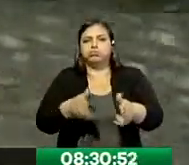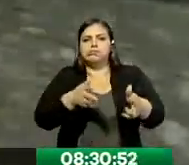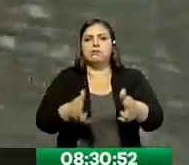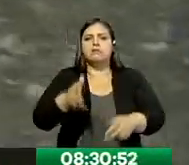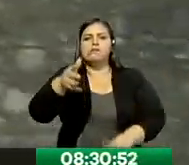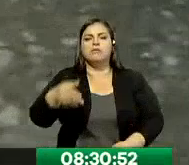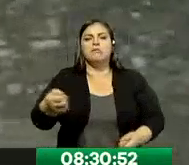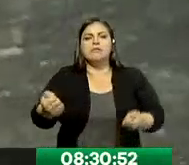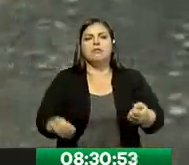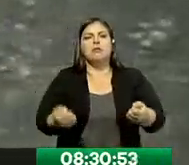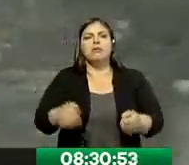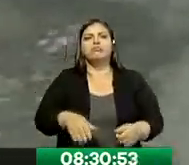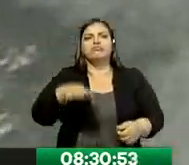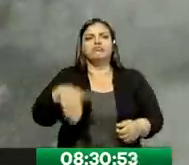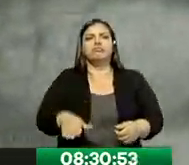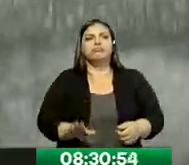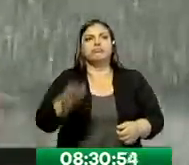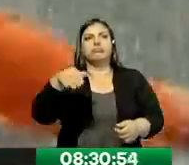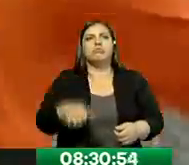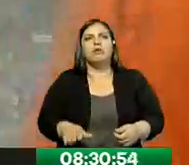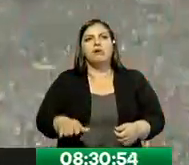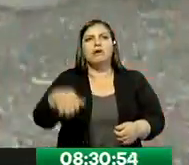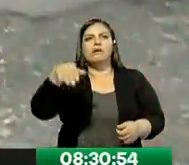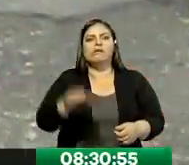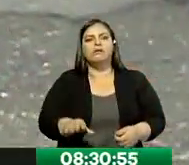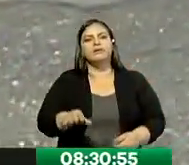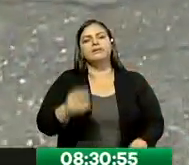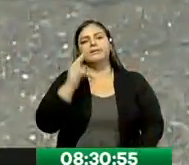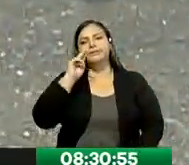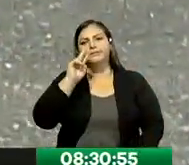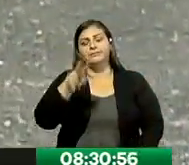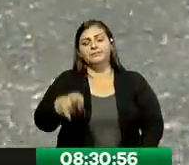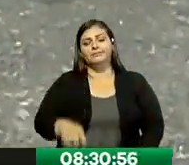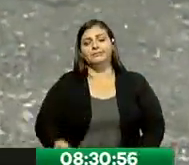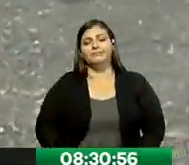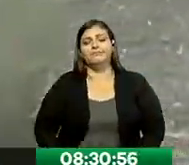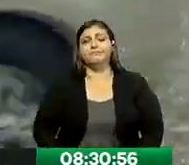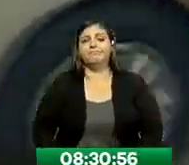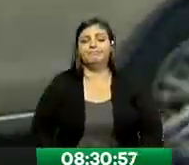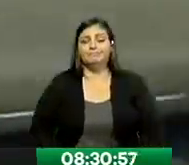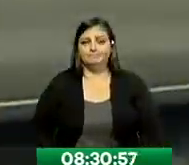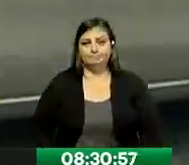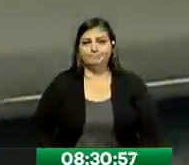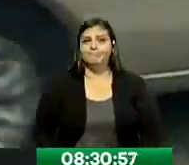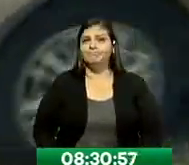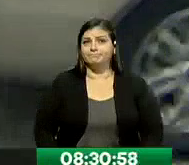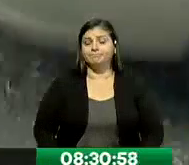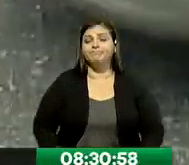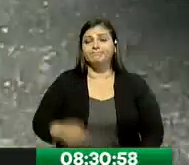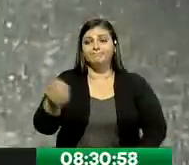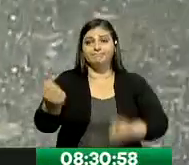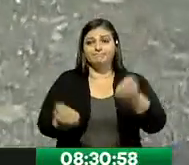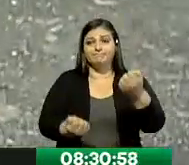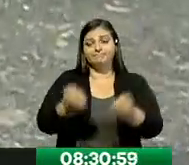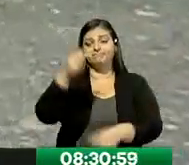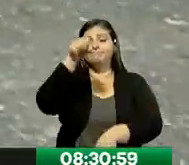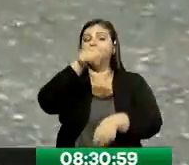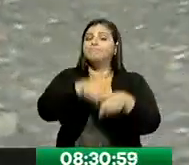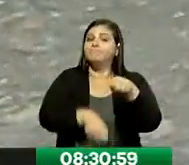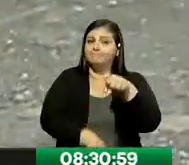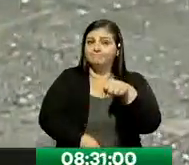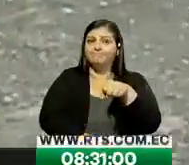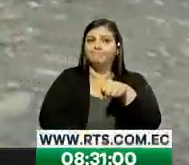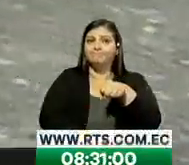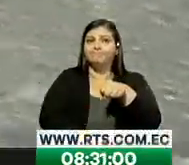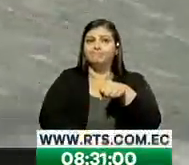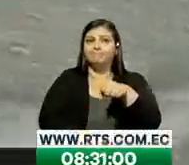viendo. Ellos bajan la velocidad, pero sus llantitas, todo aquí, son los que sufren por el